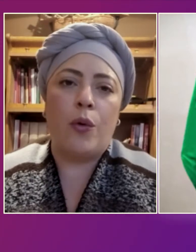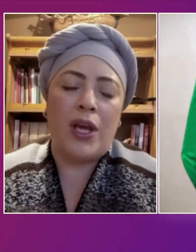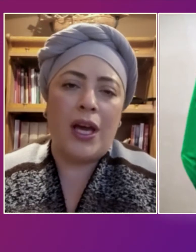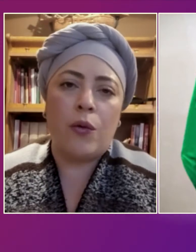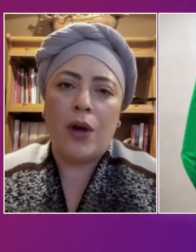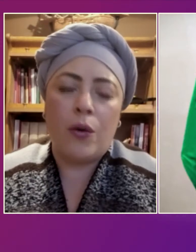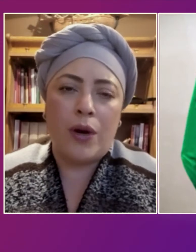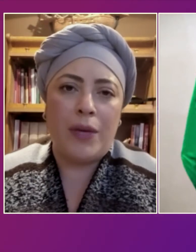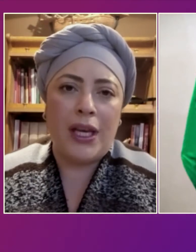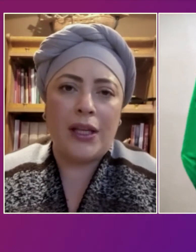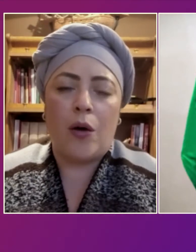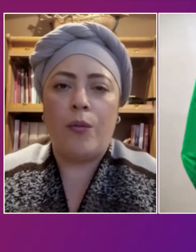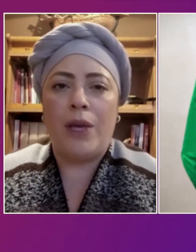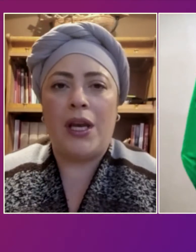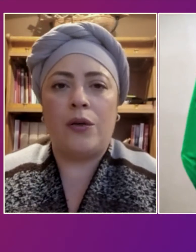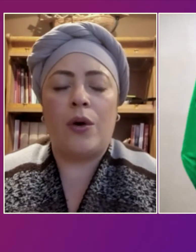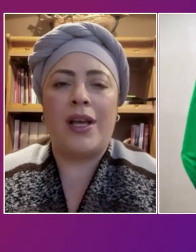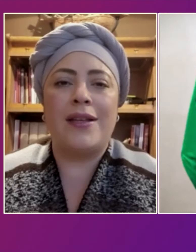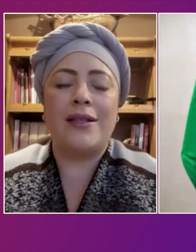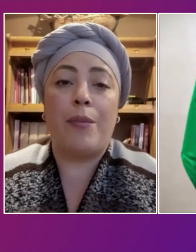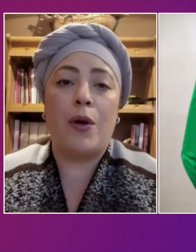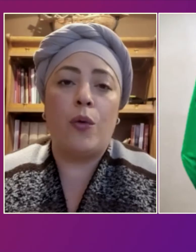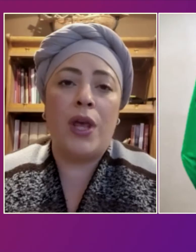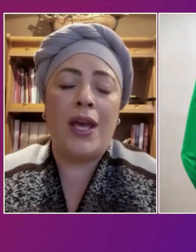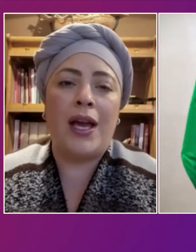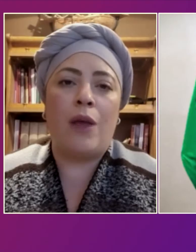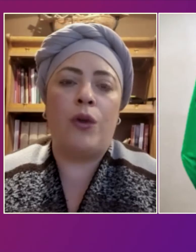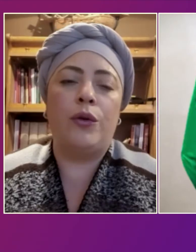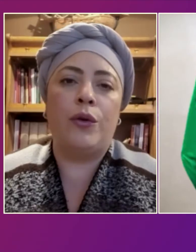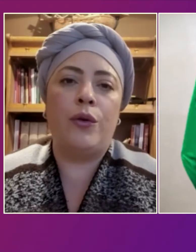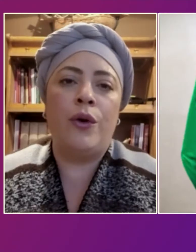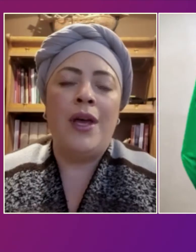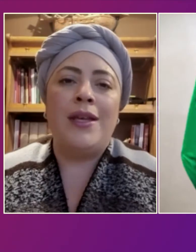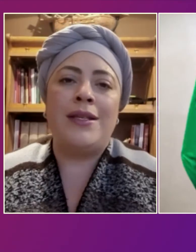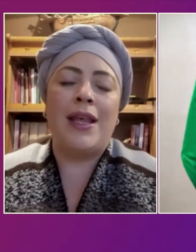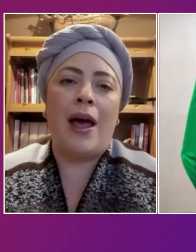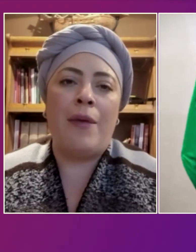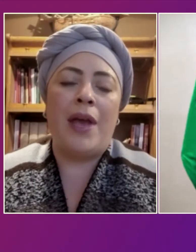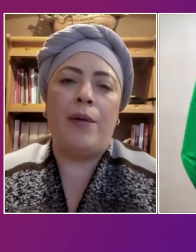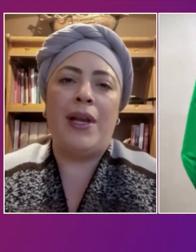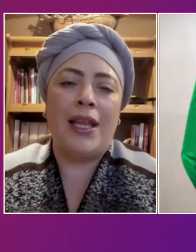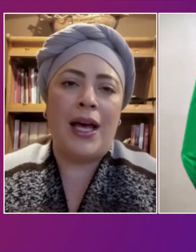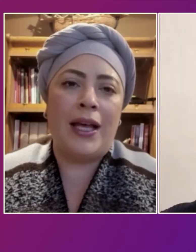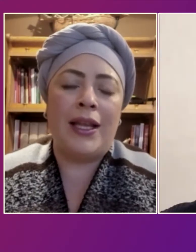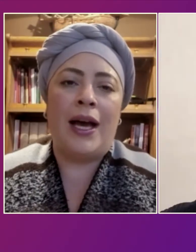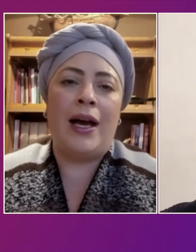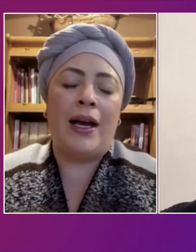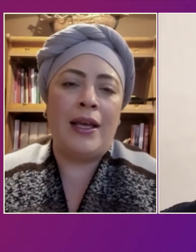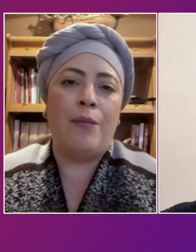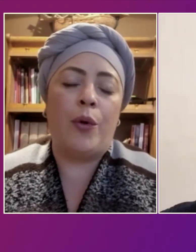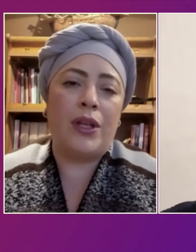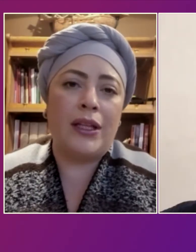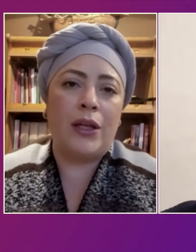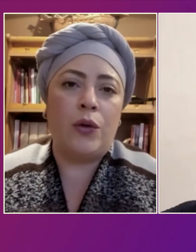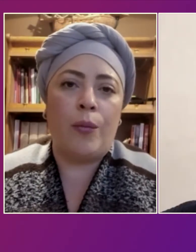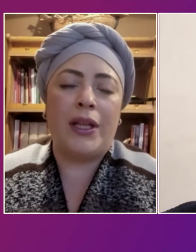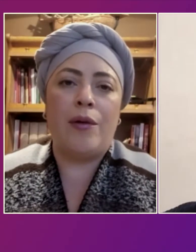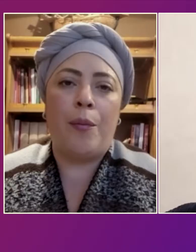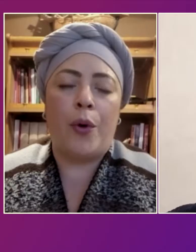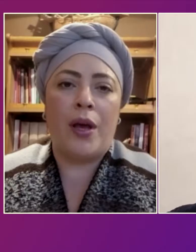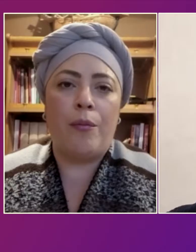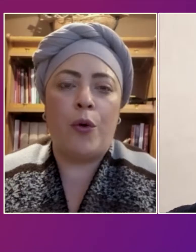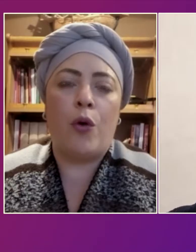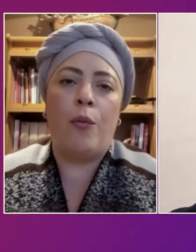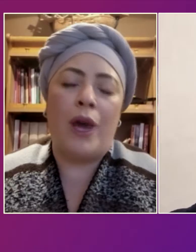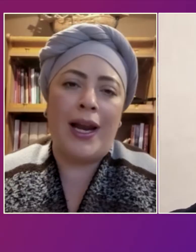quien se perjudica no es una ministra, un ministro, a quien se perjudica cuando no se da viabilidad a importantes